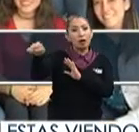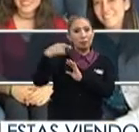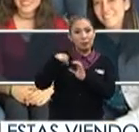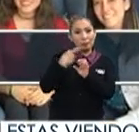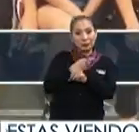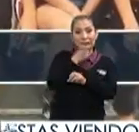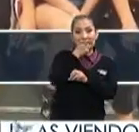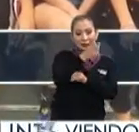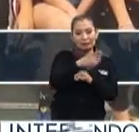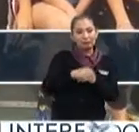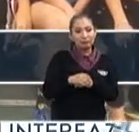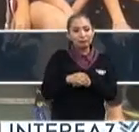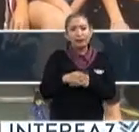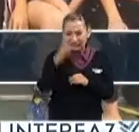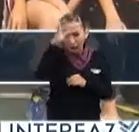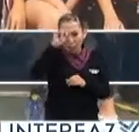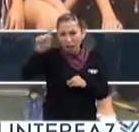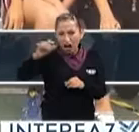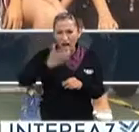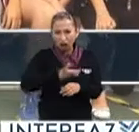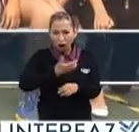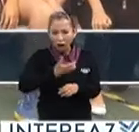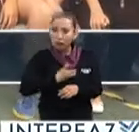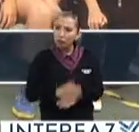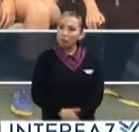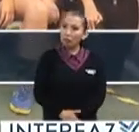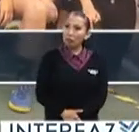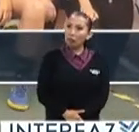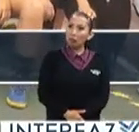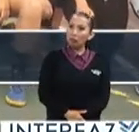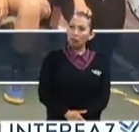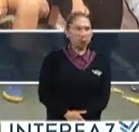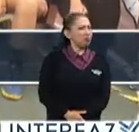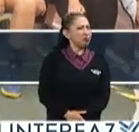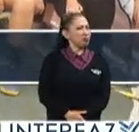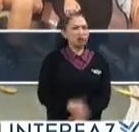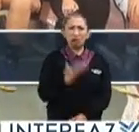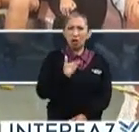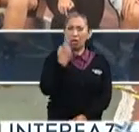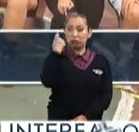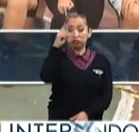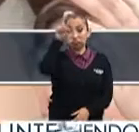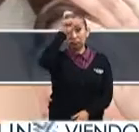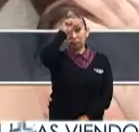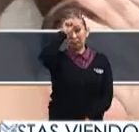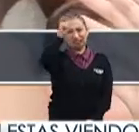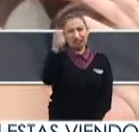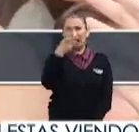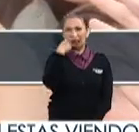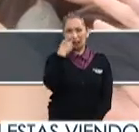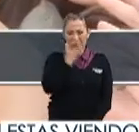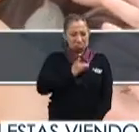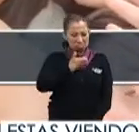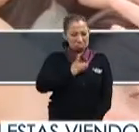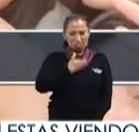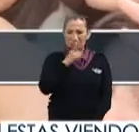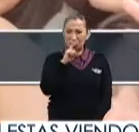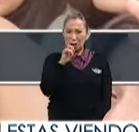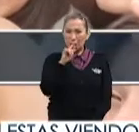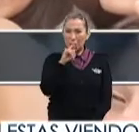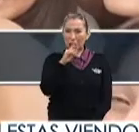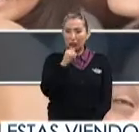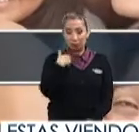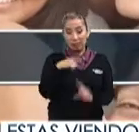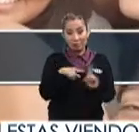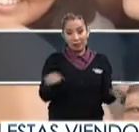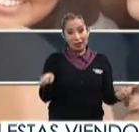pasó de decirles, ¿se acuerdan del Zócalo? Y pues los niños no sabían que era el Zócalo y se quedaron con cara de ¿qué me está hablando, maestra? Y pues sí, es muy